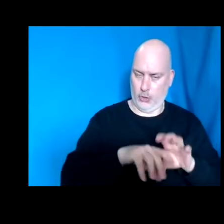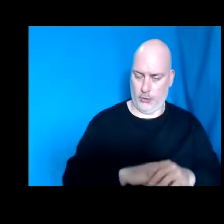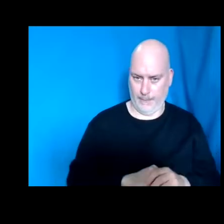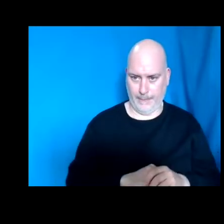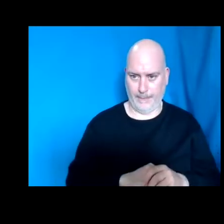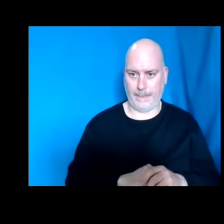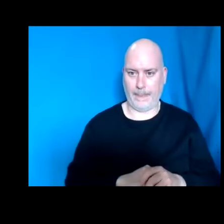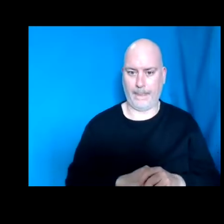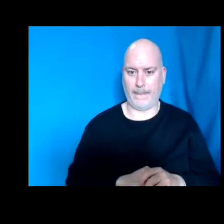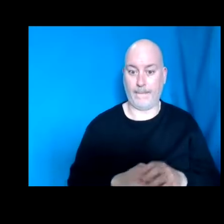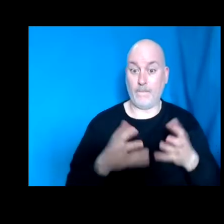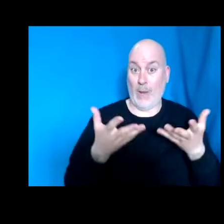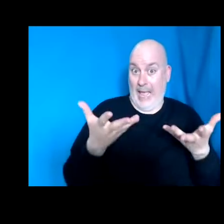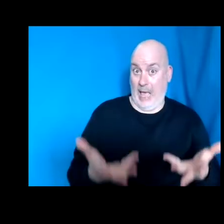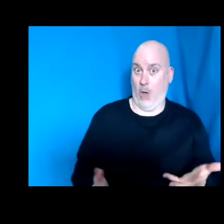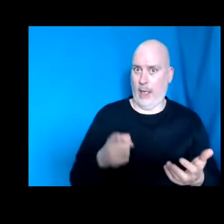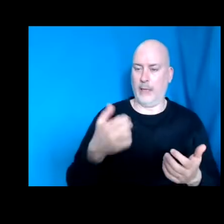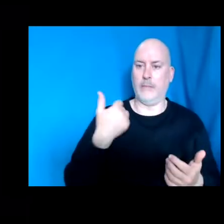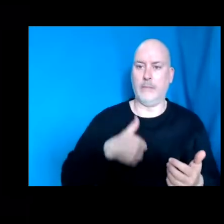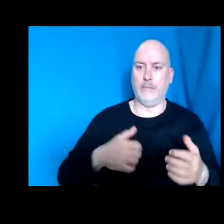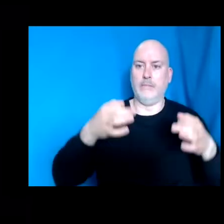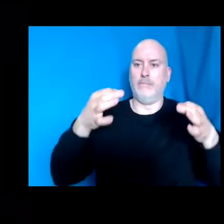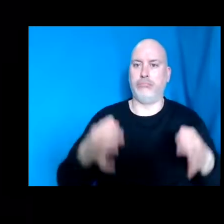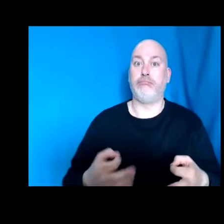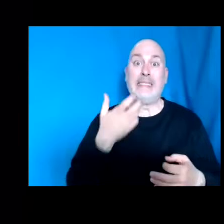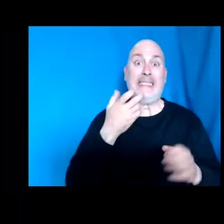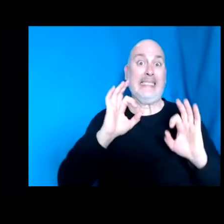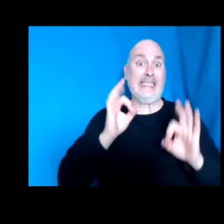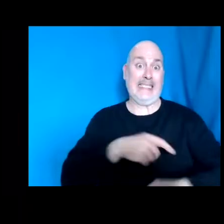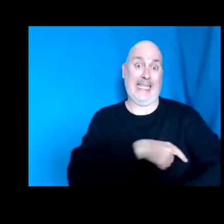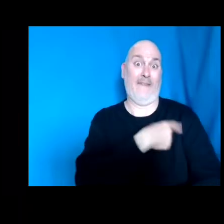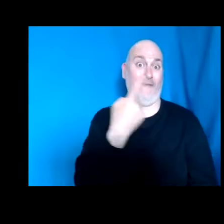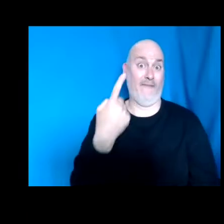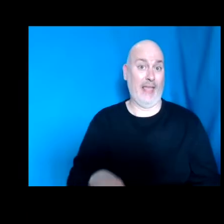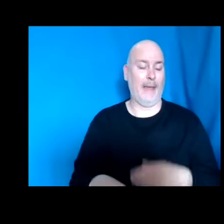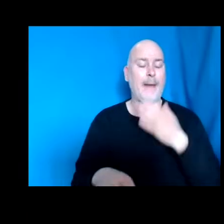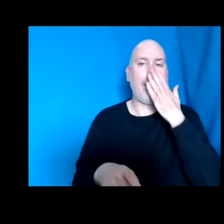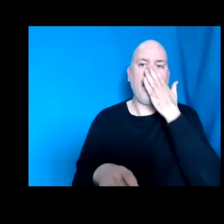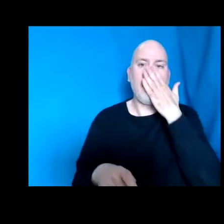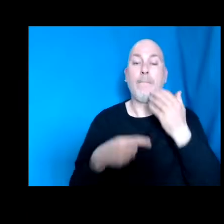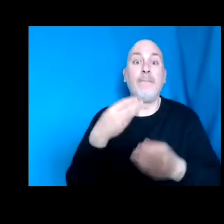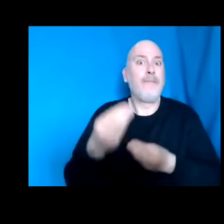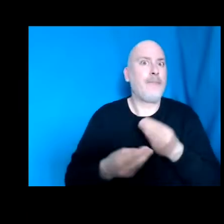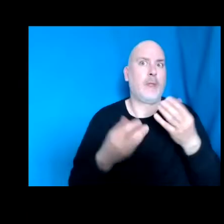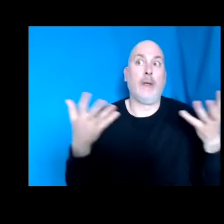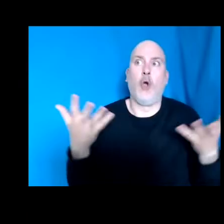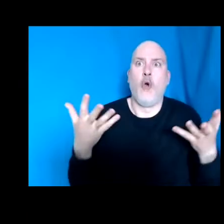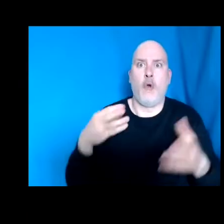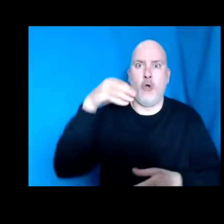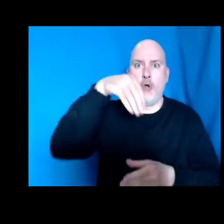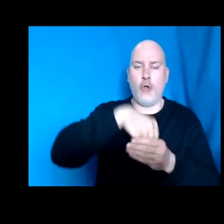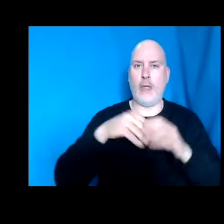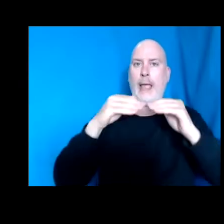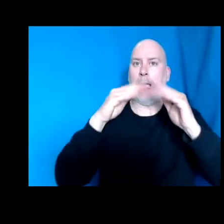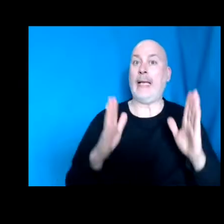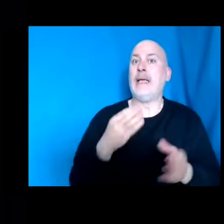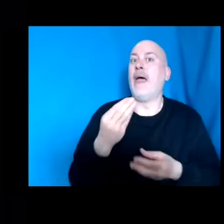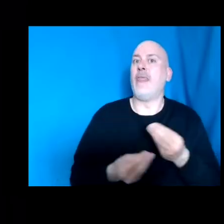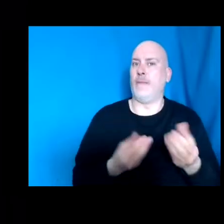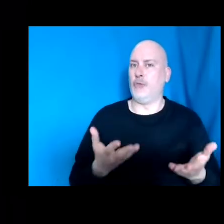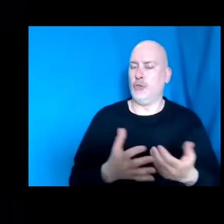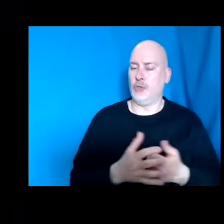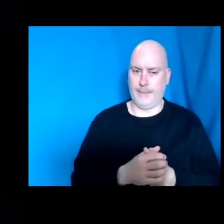Ahora vamos a plantearnos, si tenemos fiebre, ¿cómo podemos actuar si estamos en casa? Os